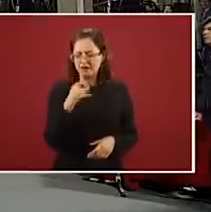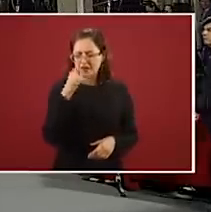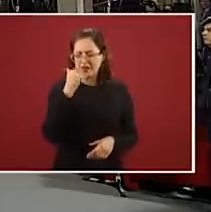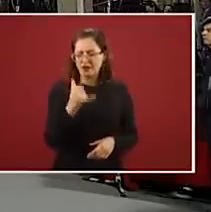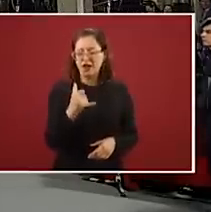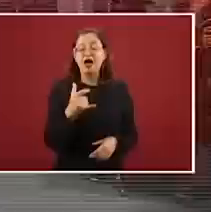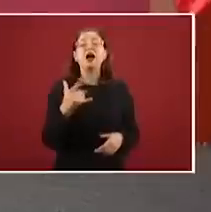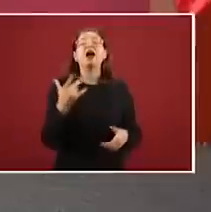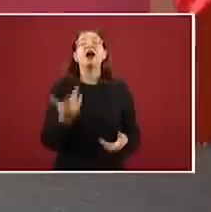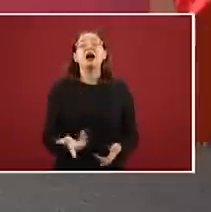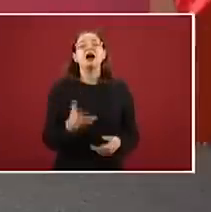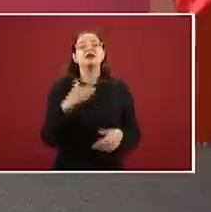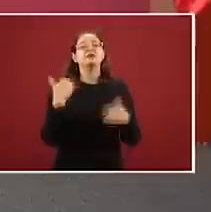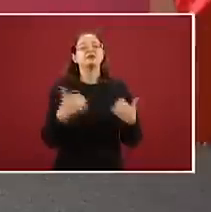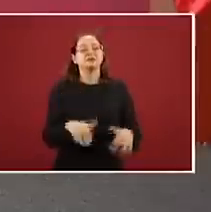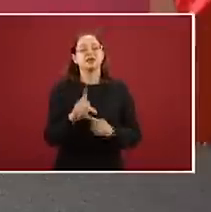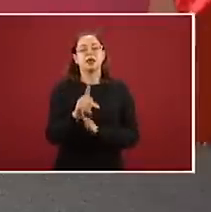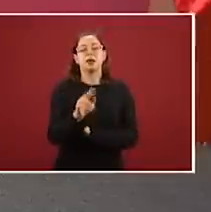preponderancia.